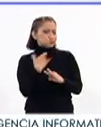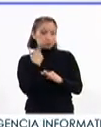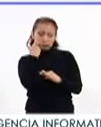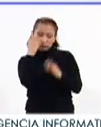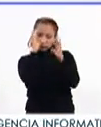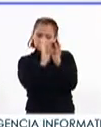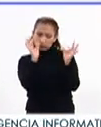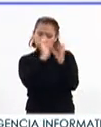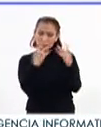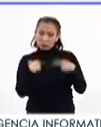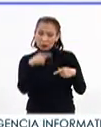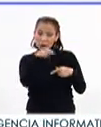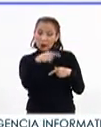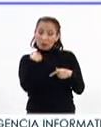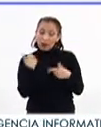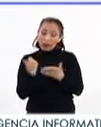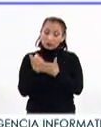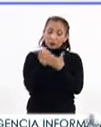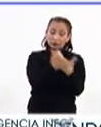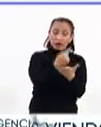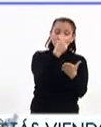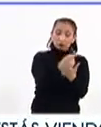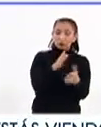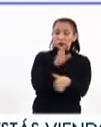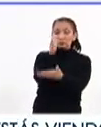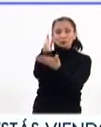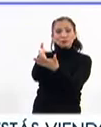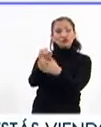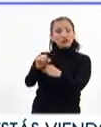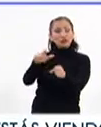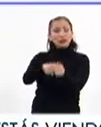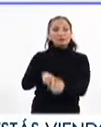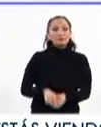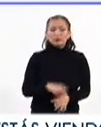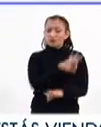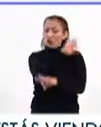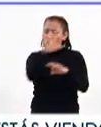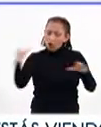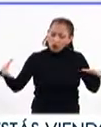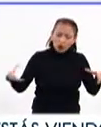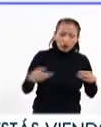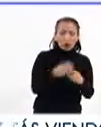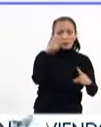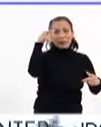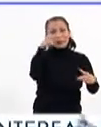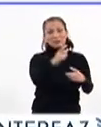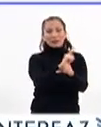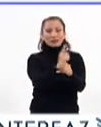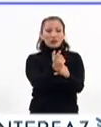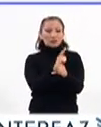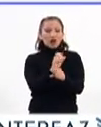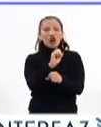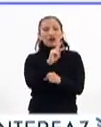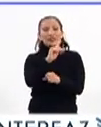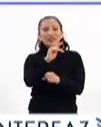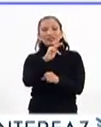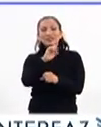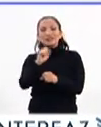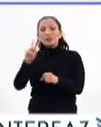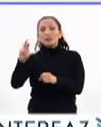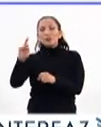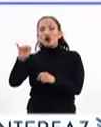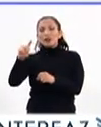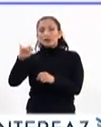al paciente para coadyuvar a que se reintegre a la sociedad. Todo ese es el objetivo de nuestra licenciatura en órtesis y